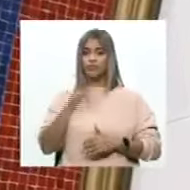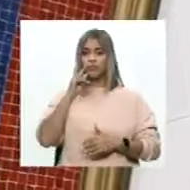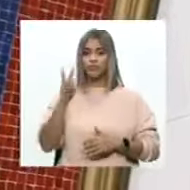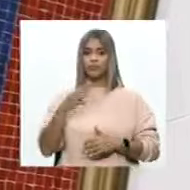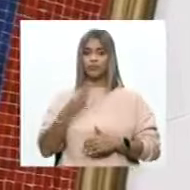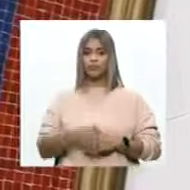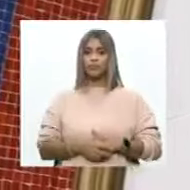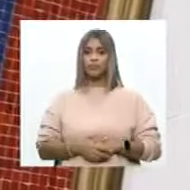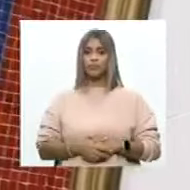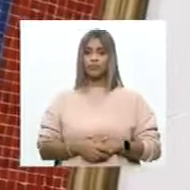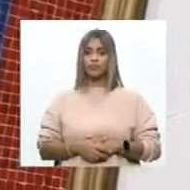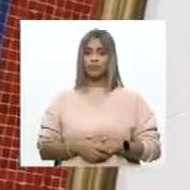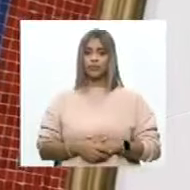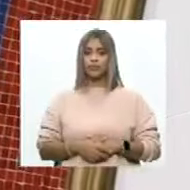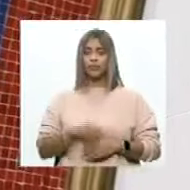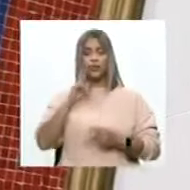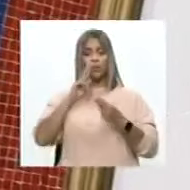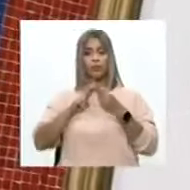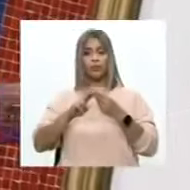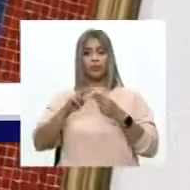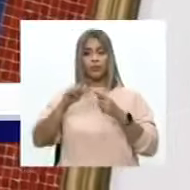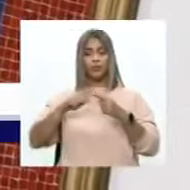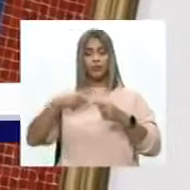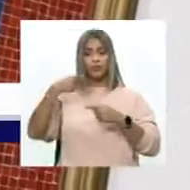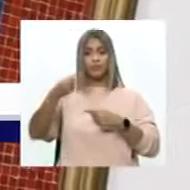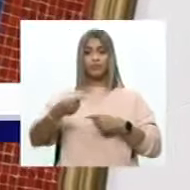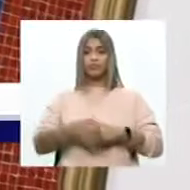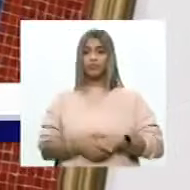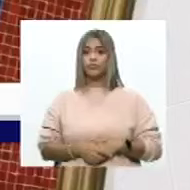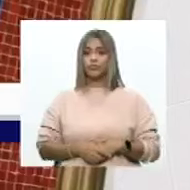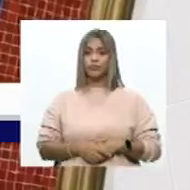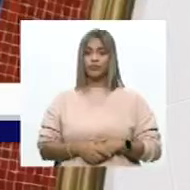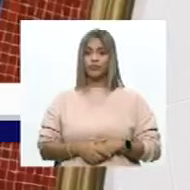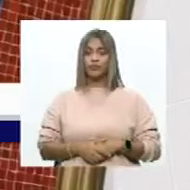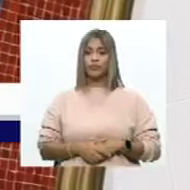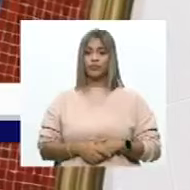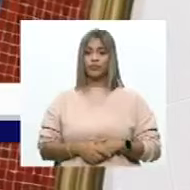por siempre sintonizarnos, nos vemos en una nueva transmisión,